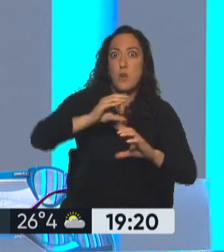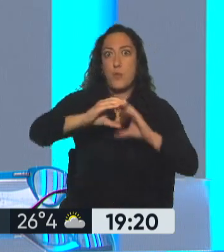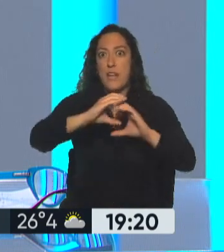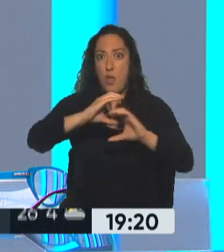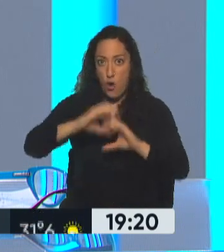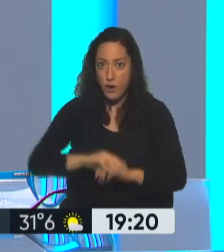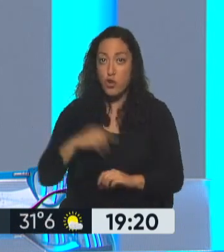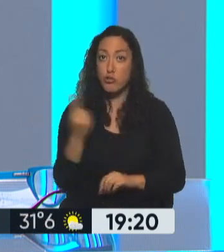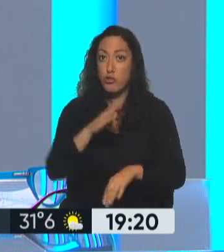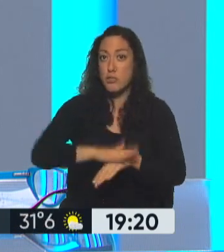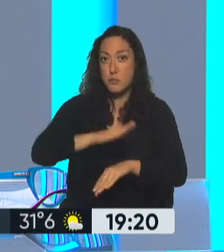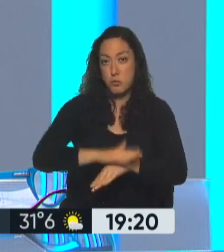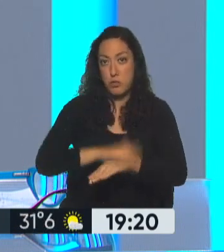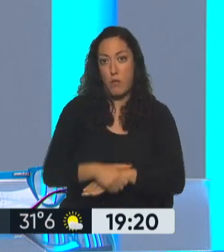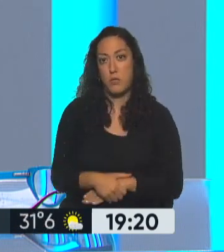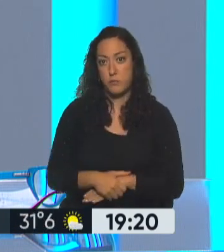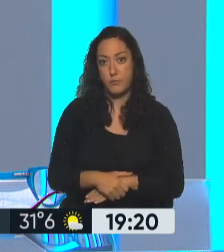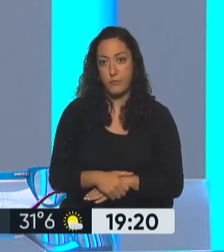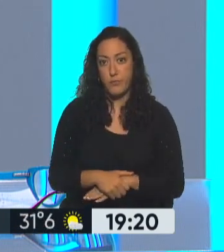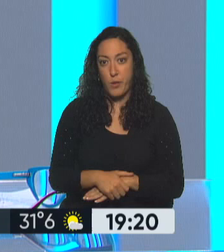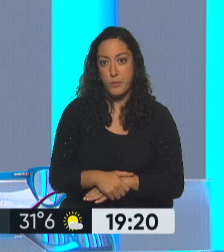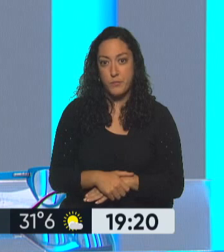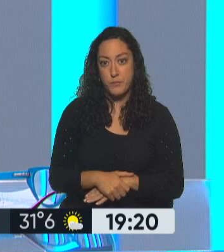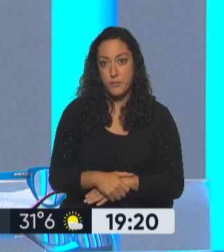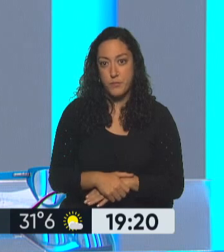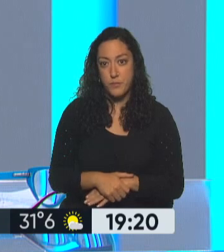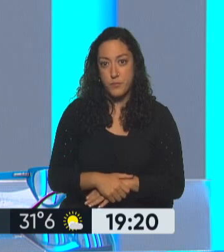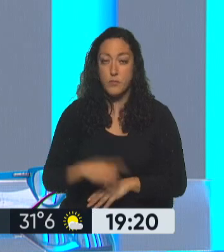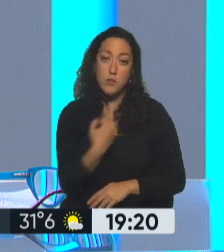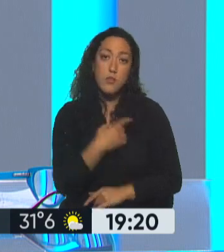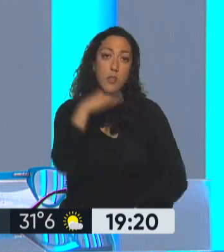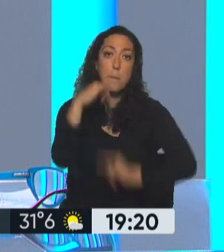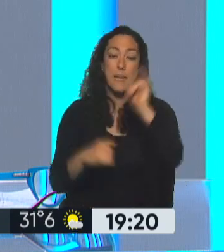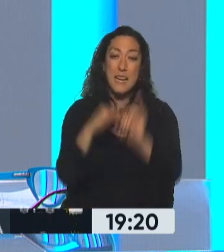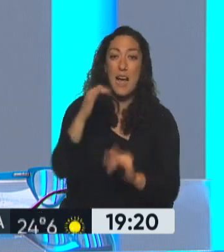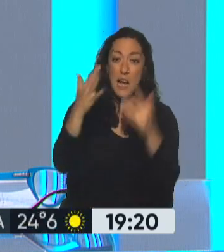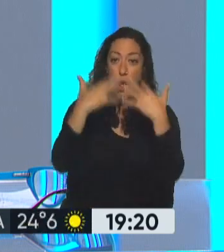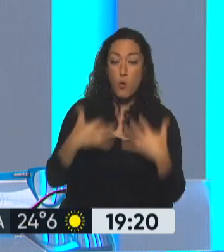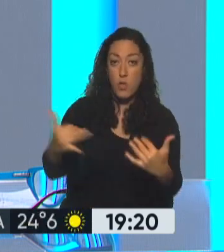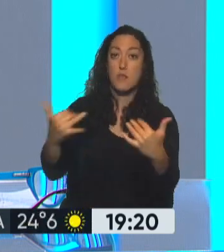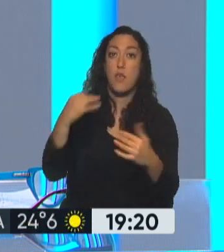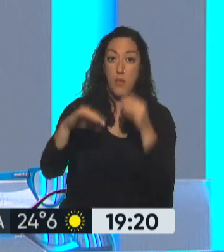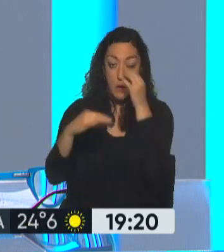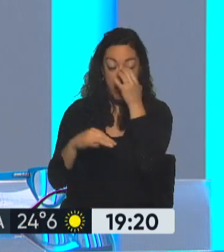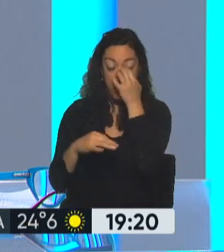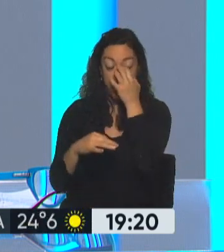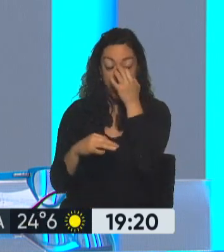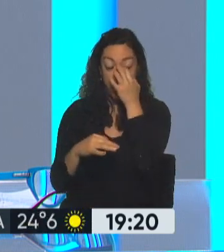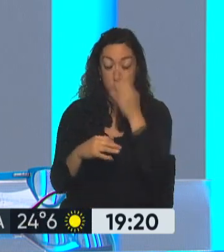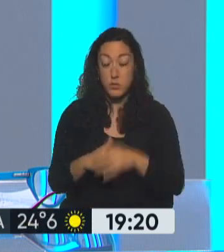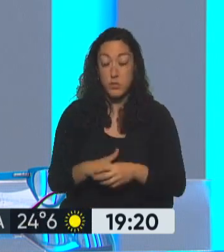tenemos una responsabilidad y es explicarle a las audiencias al público qué es lo